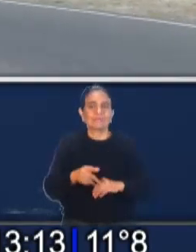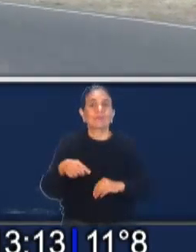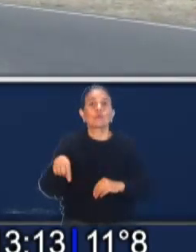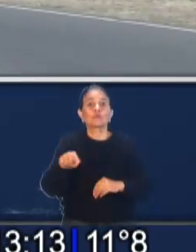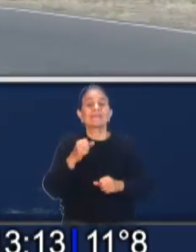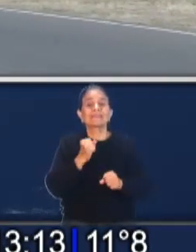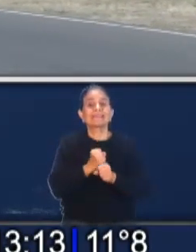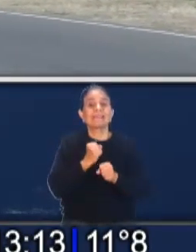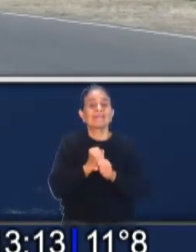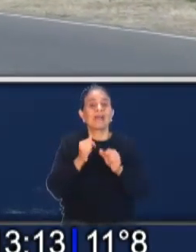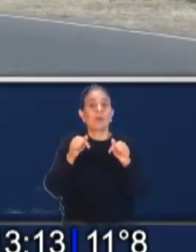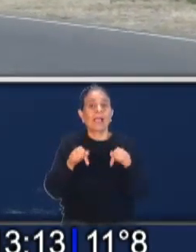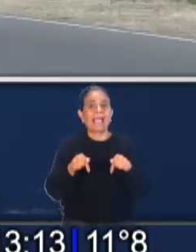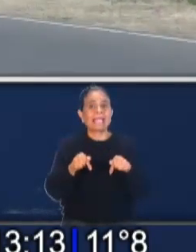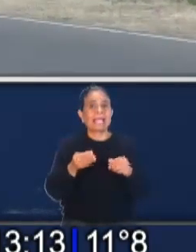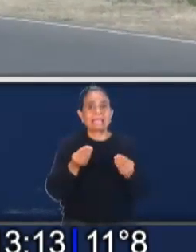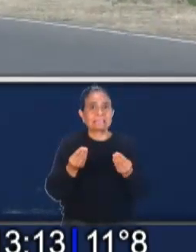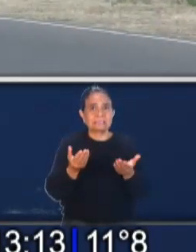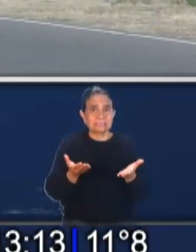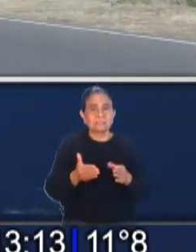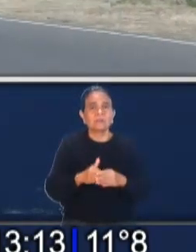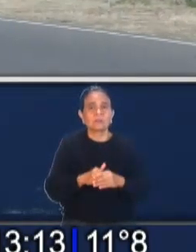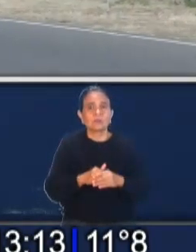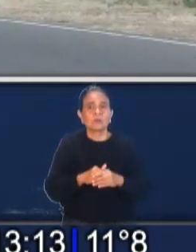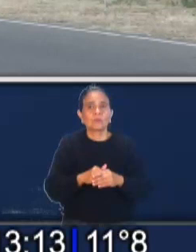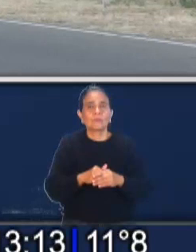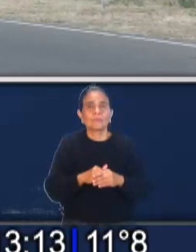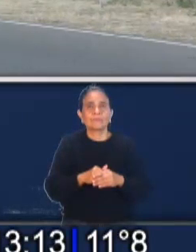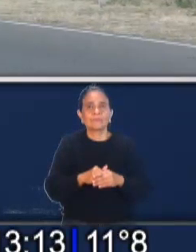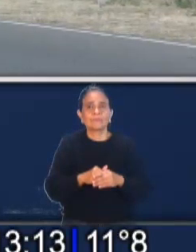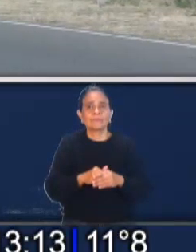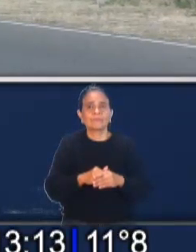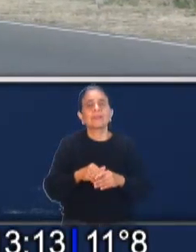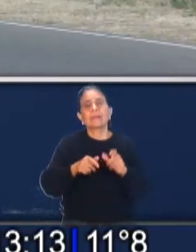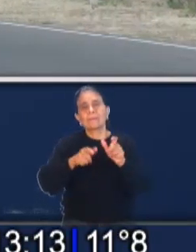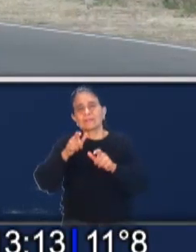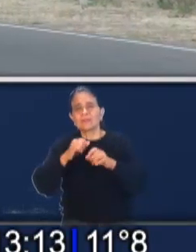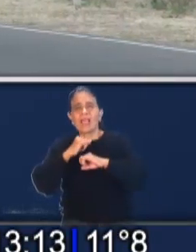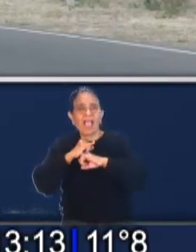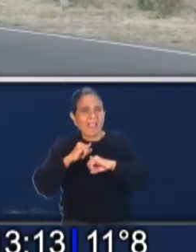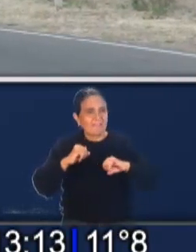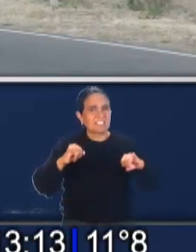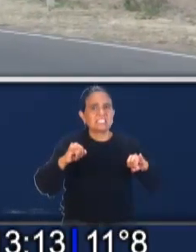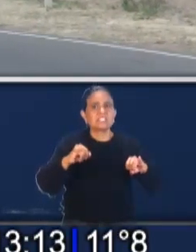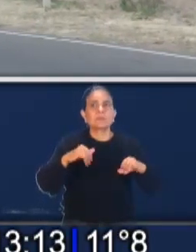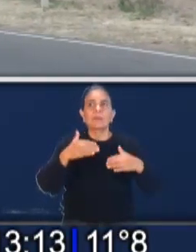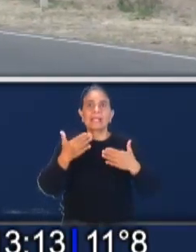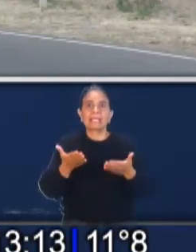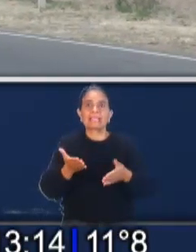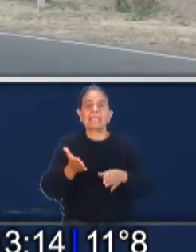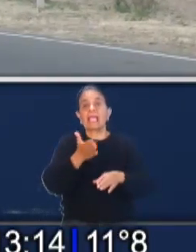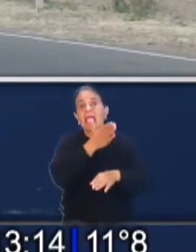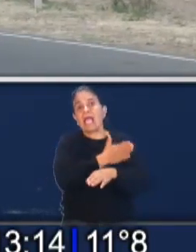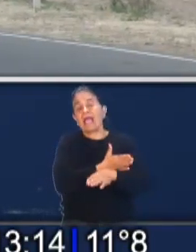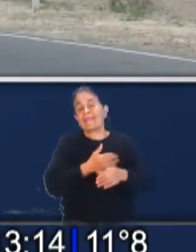trayecto? Usted lo mencionaba recién sobre el tema de los animales sueltos, ¿no? Campaña de concientización, avisándole a los vecinos para evitar estos tipos de accidentes que ya han ocurrido lamentablemente en